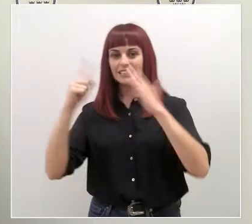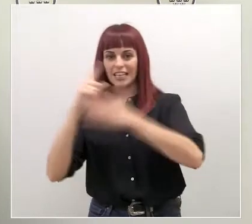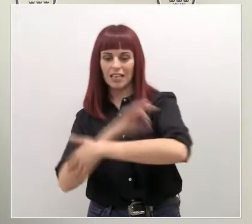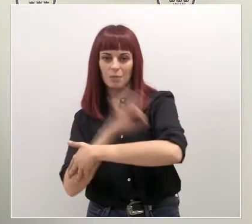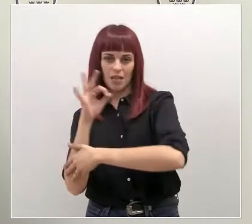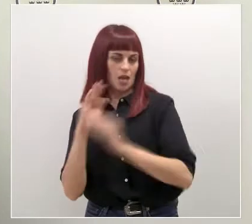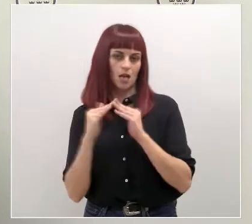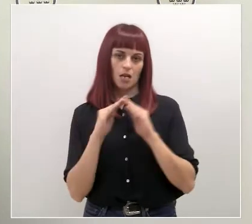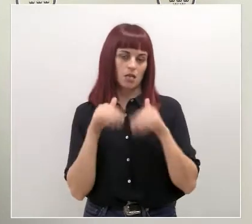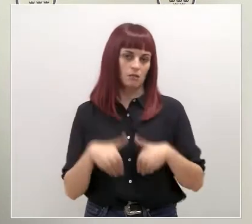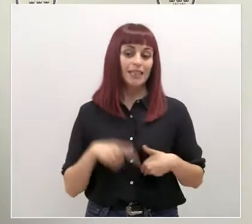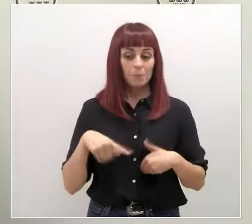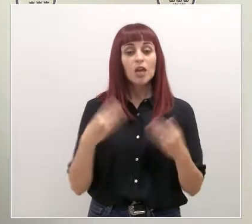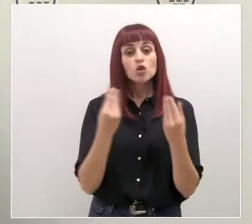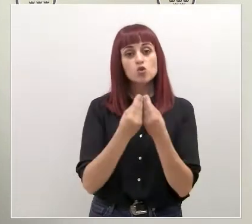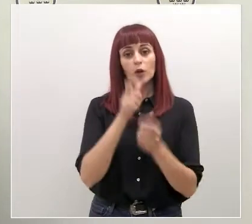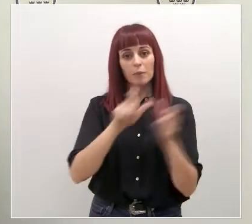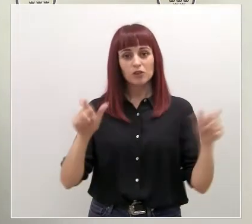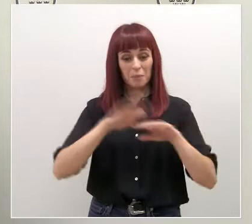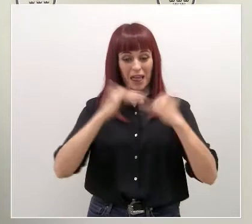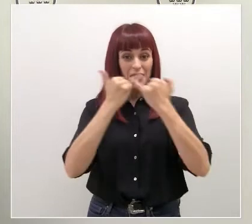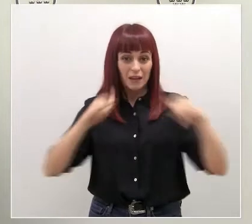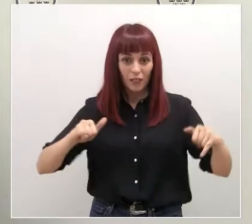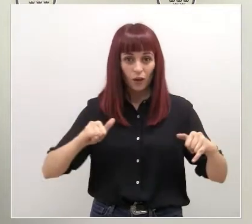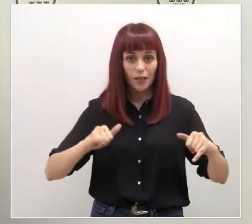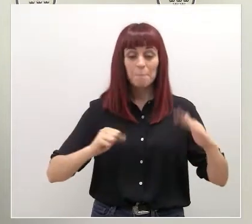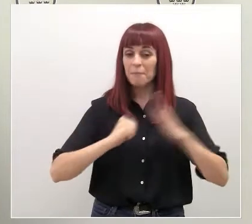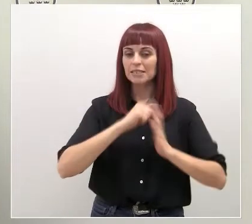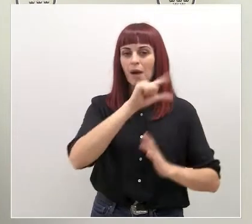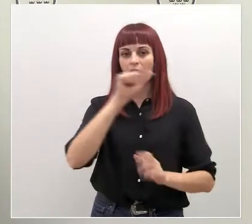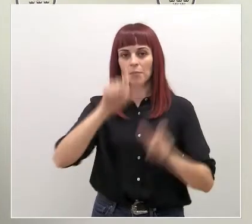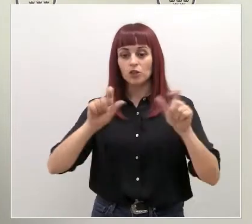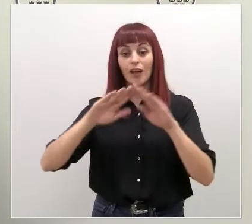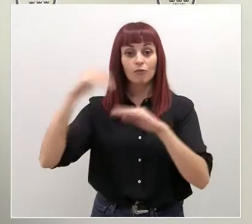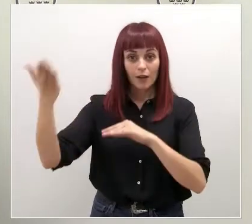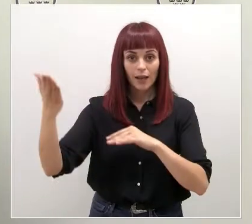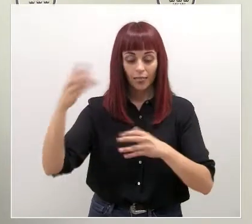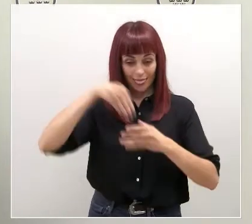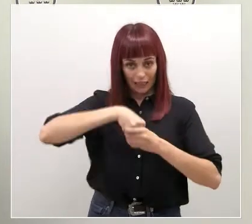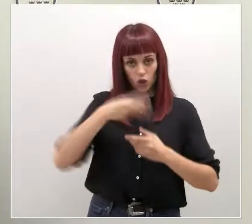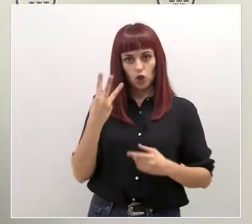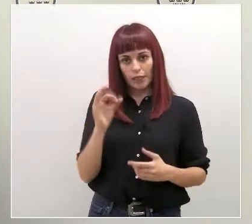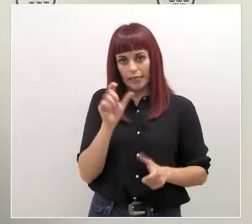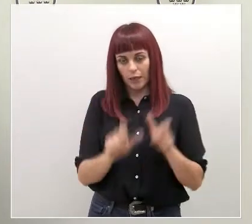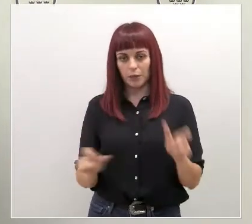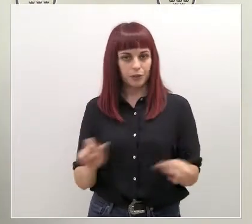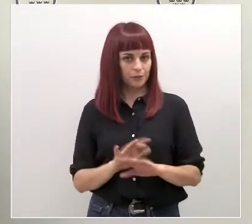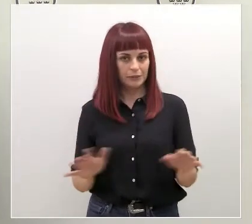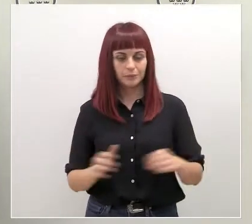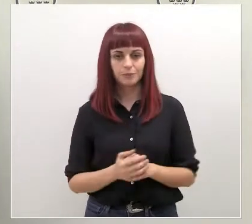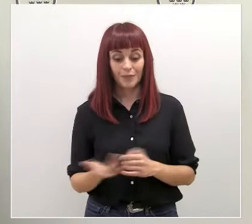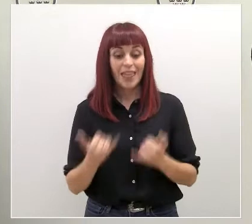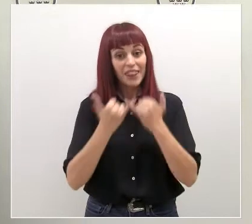ampliación del número máximo permitido para celebraciones a 100 personas en exteriores y 30 en interiores. En